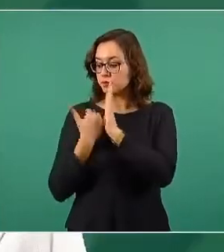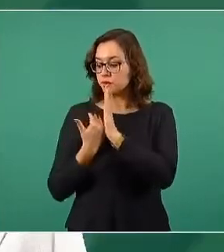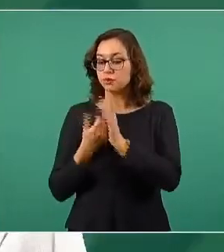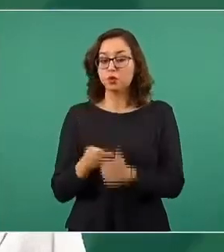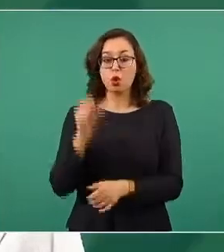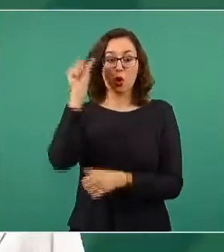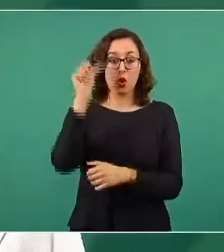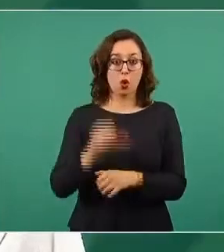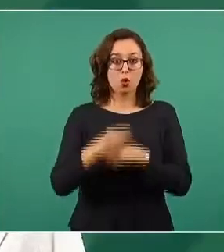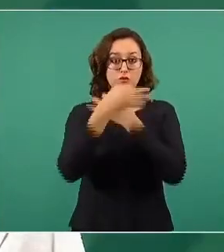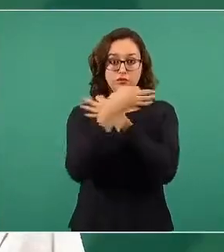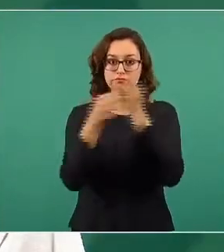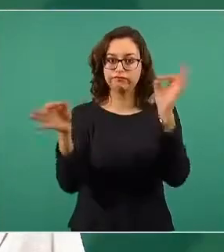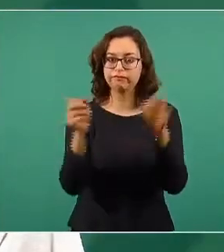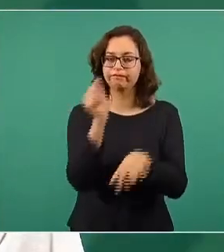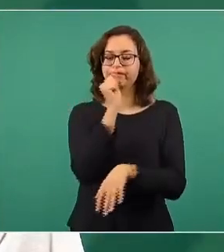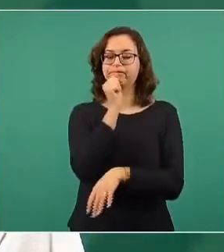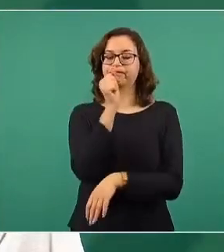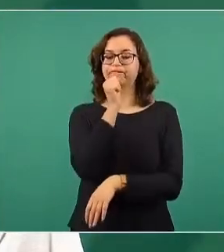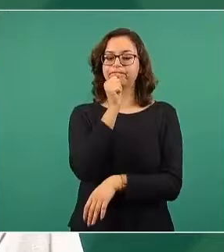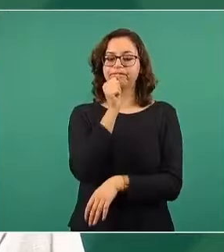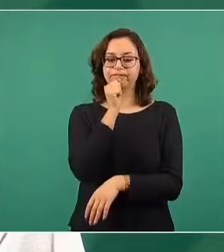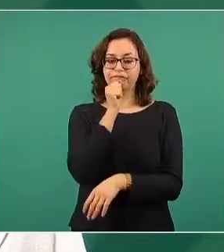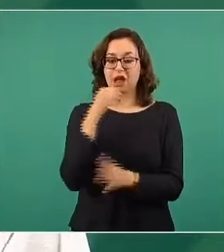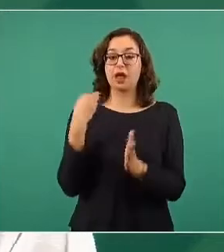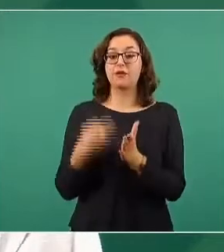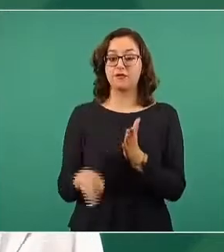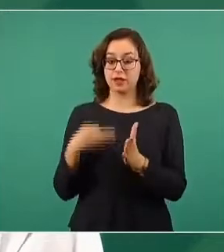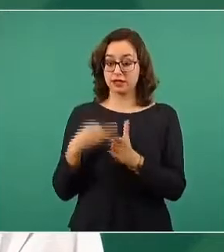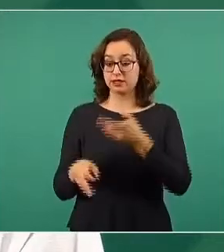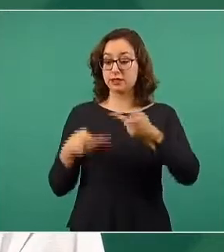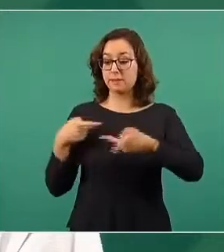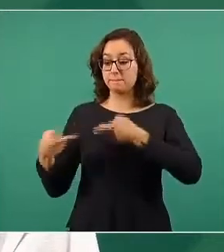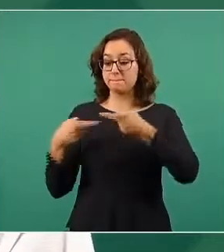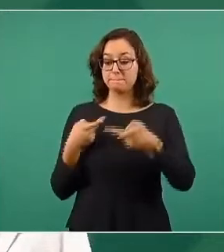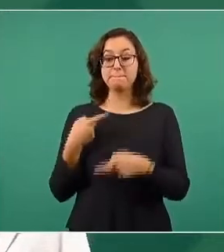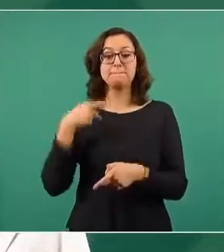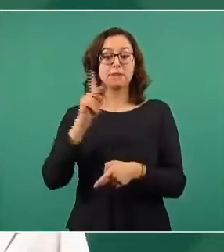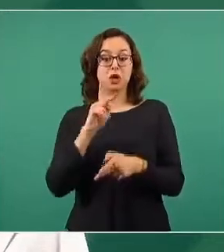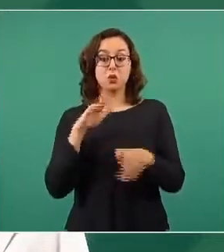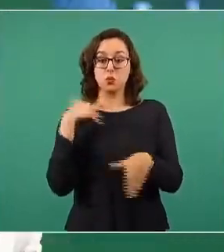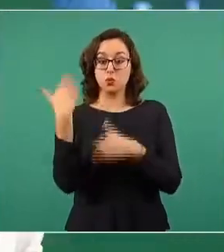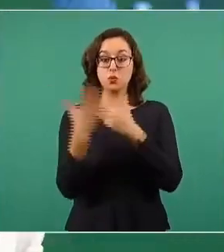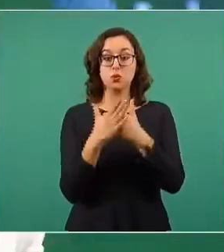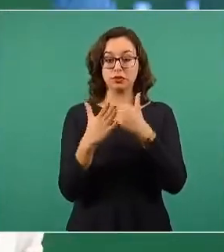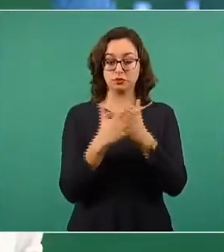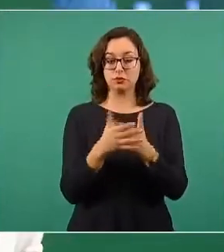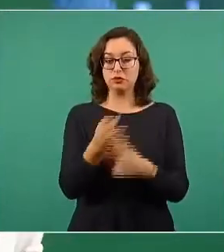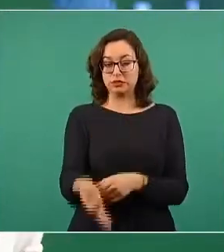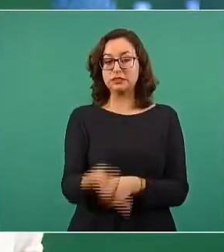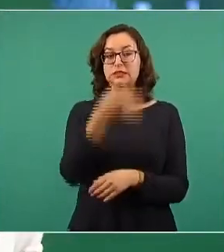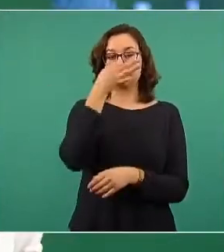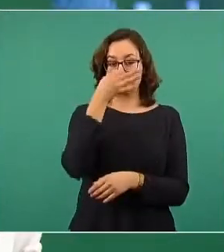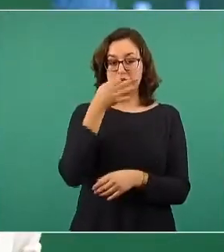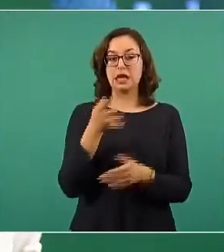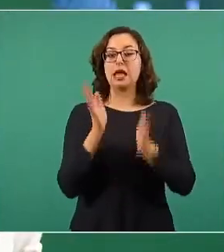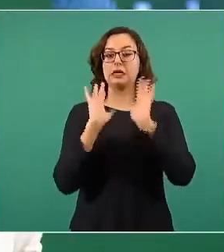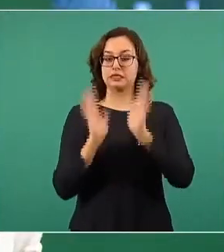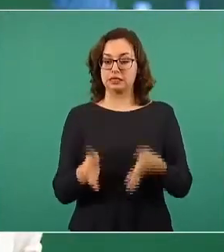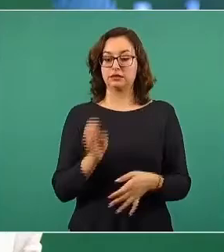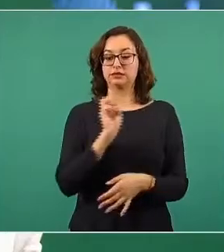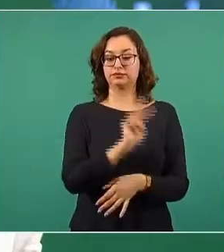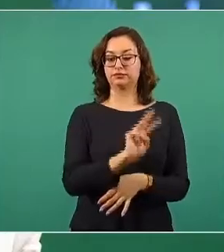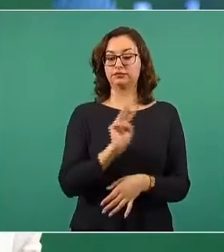todavía no está terminado, pero el momento en que invitaremos a registrarse en el